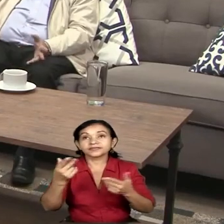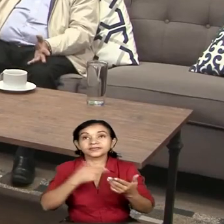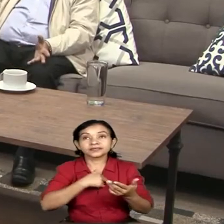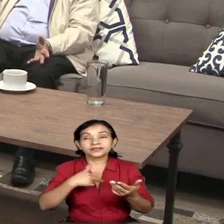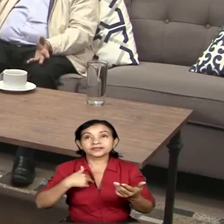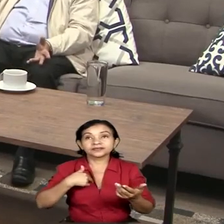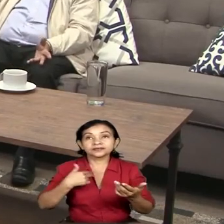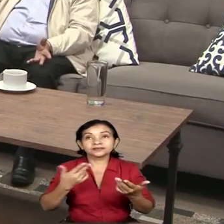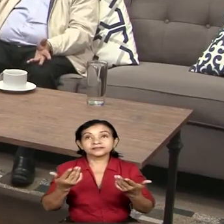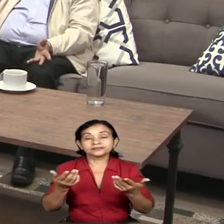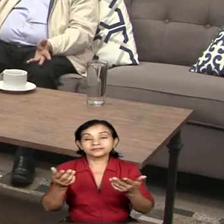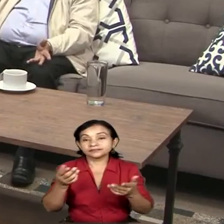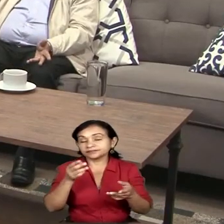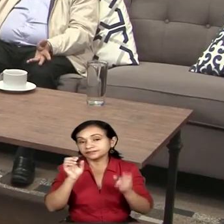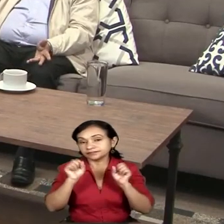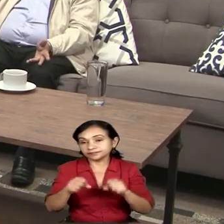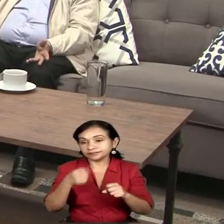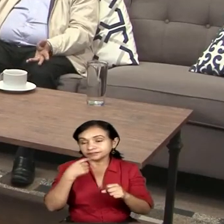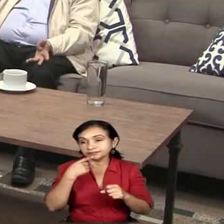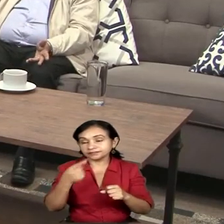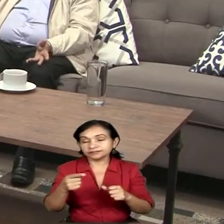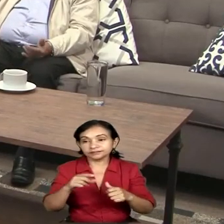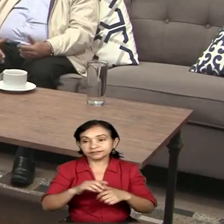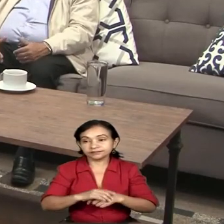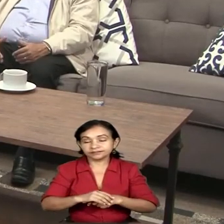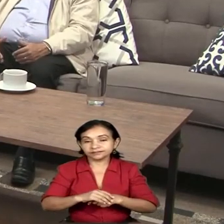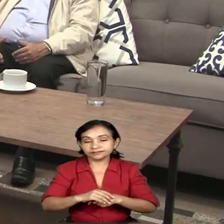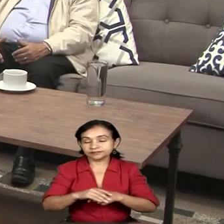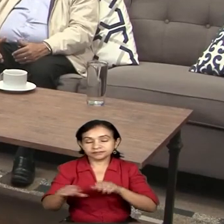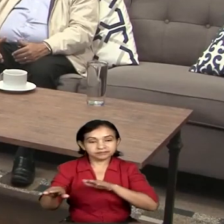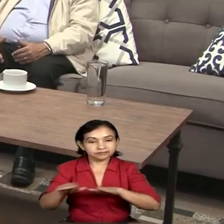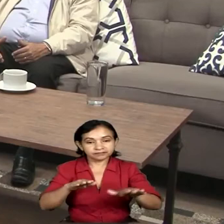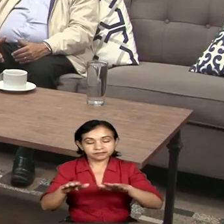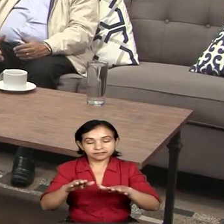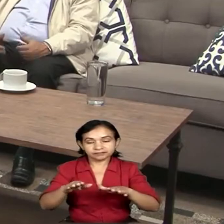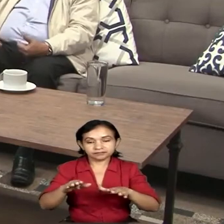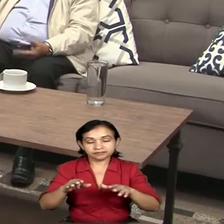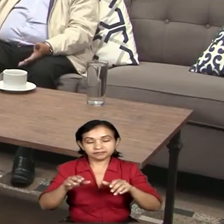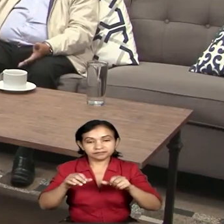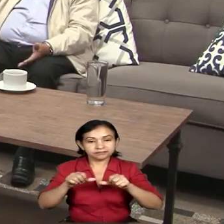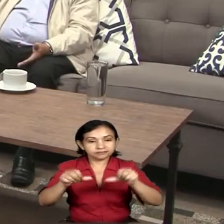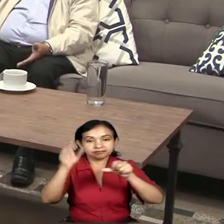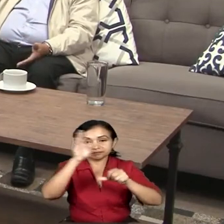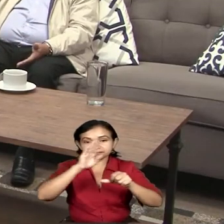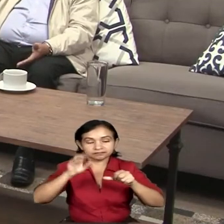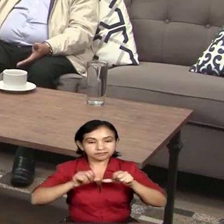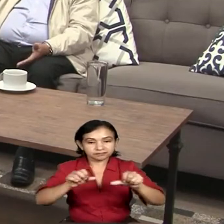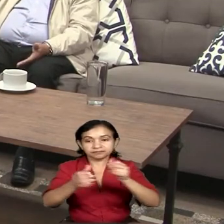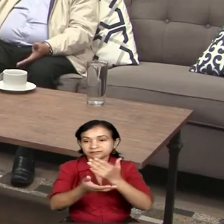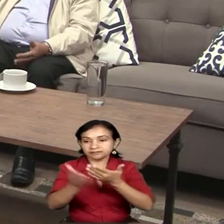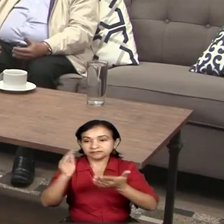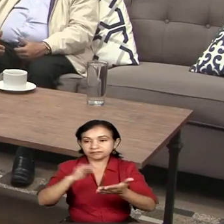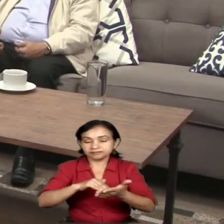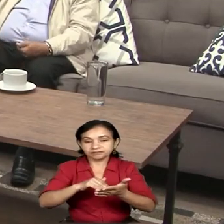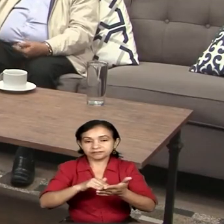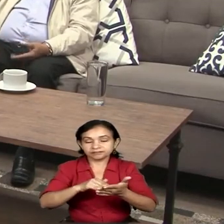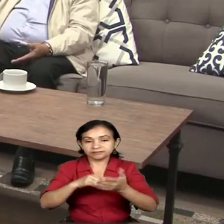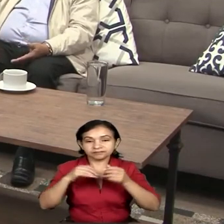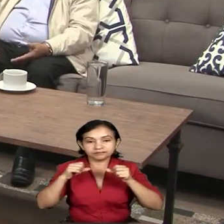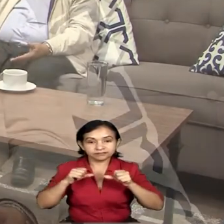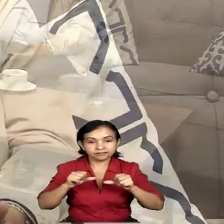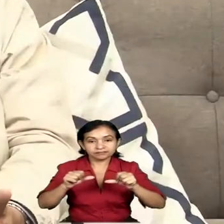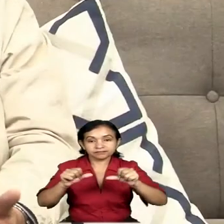no son invencibles, no pudieron ni van a poder. Y se va a